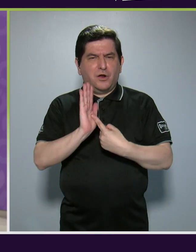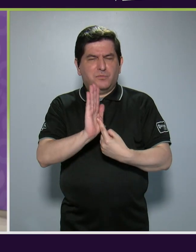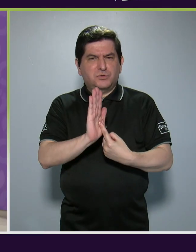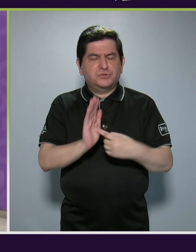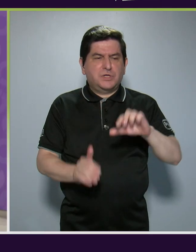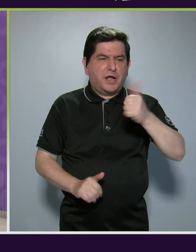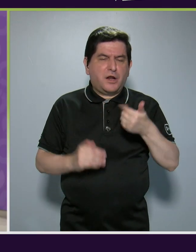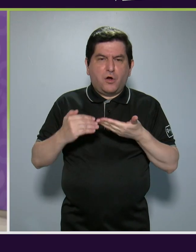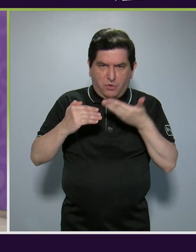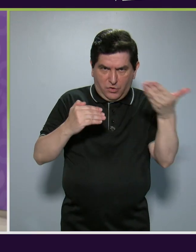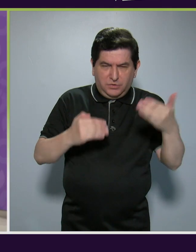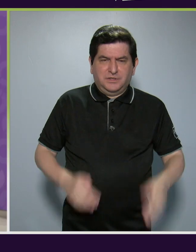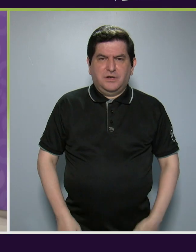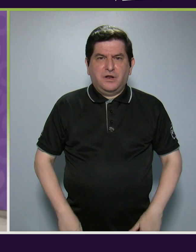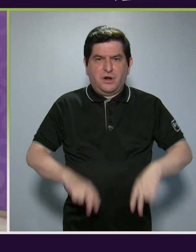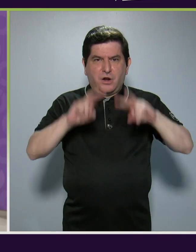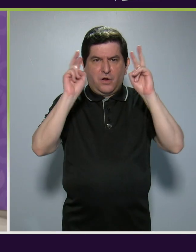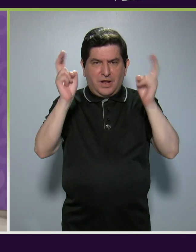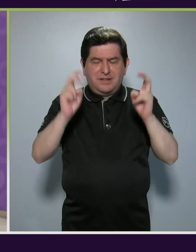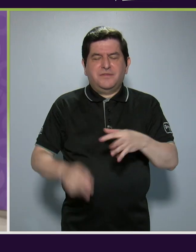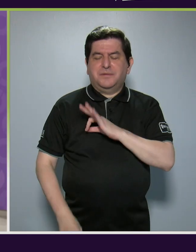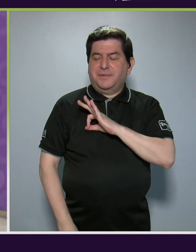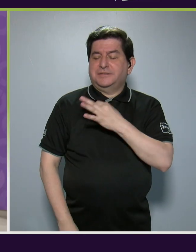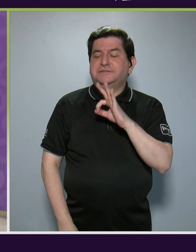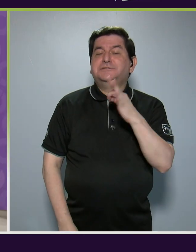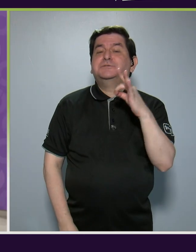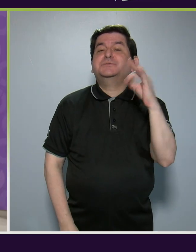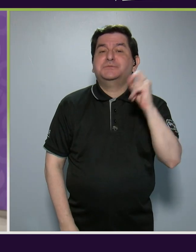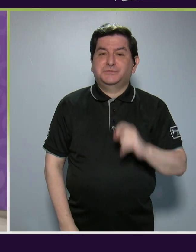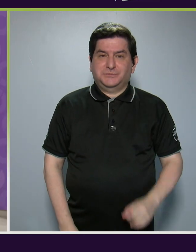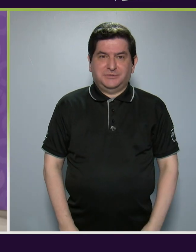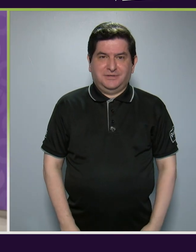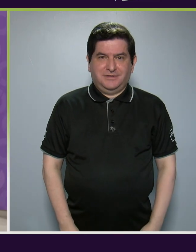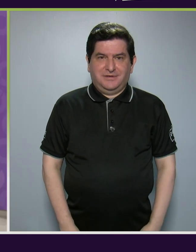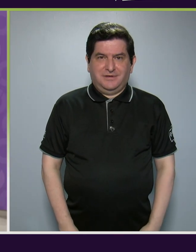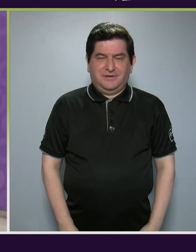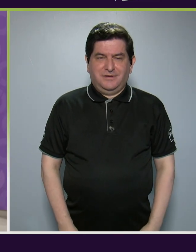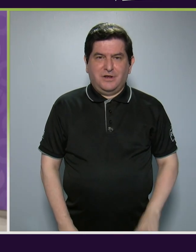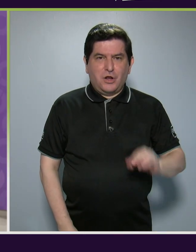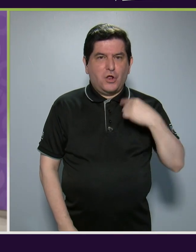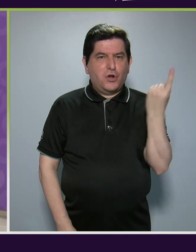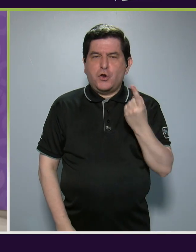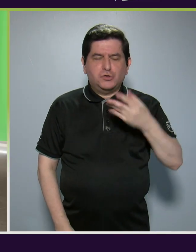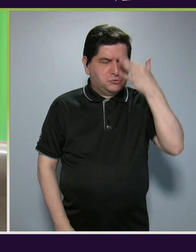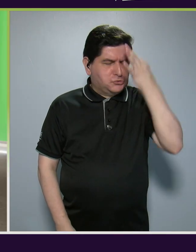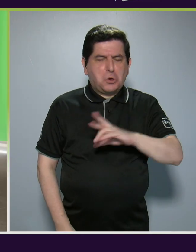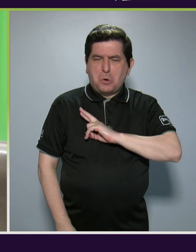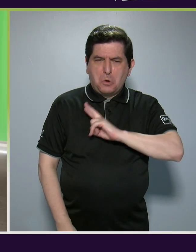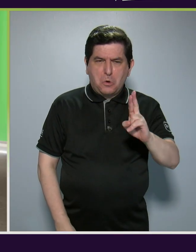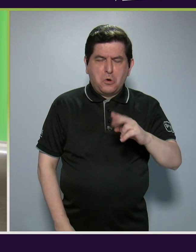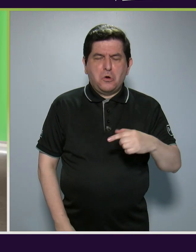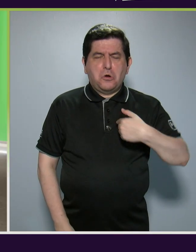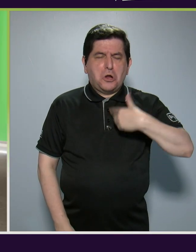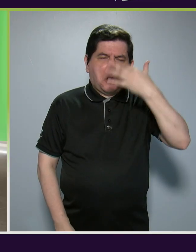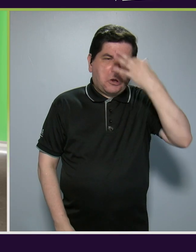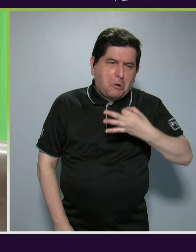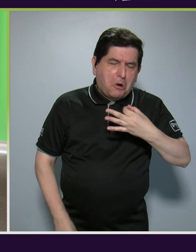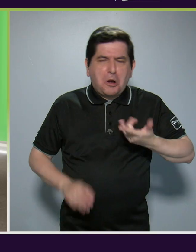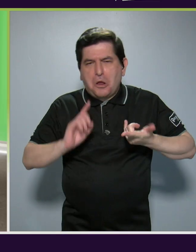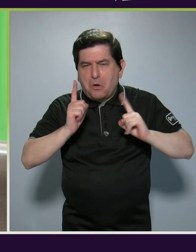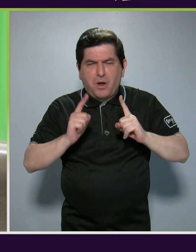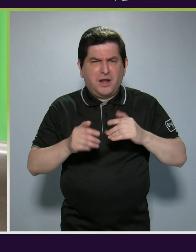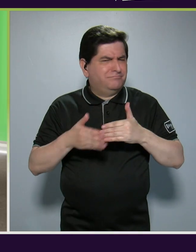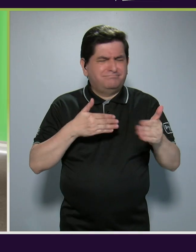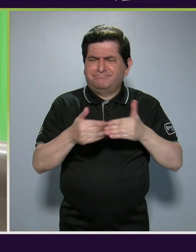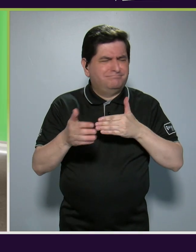los puntos, que era el tema de la espiritualidad. Y que más allá del credo, ¿verdad?, qué profeso yo, qué religión, más allá